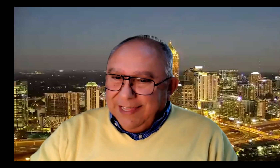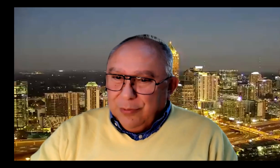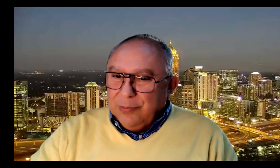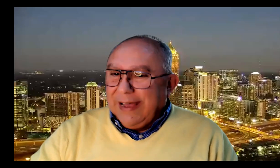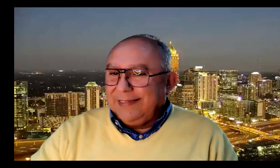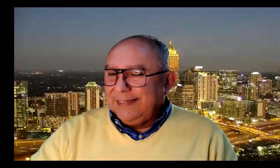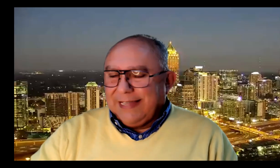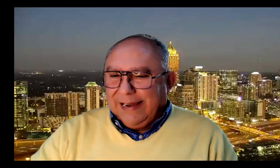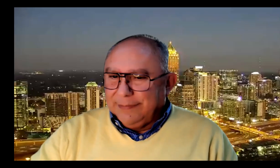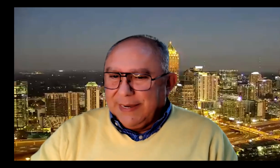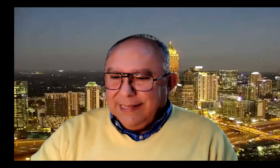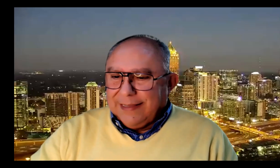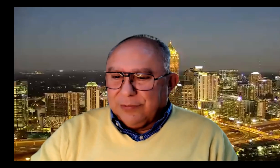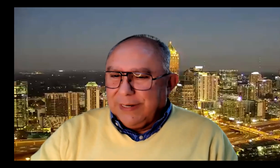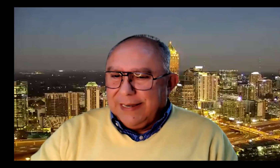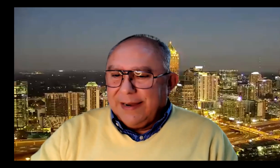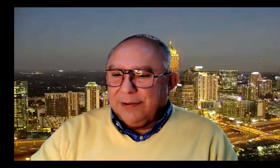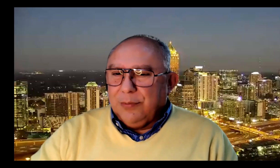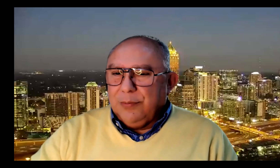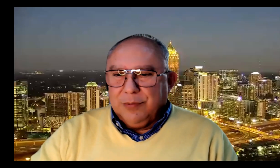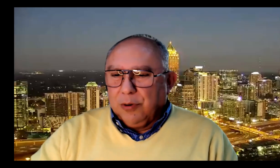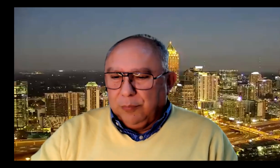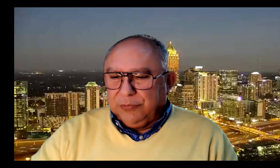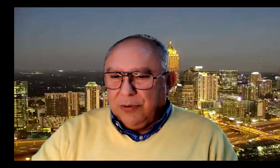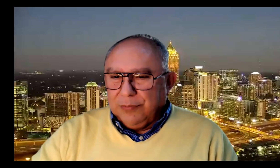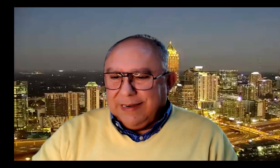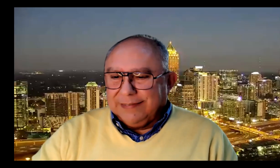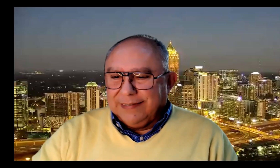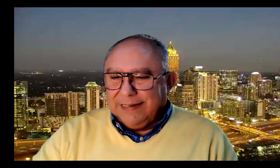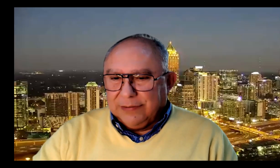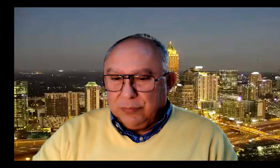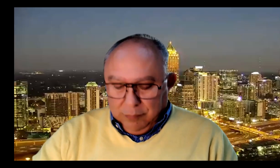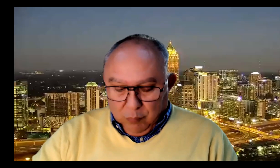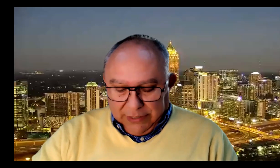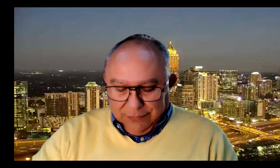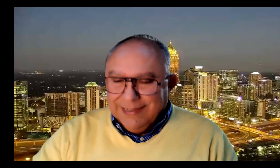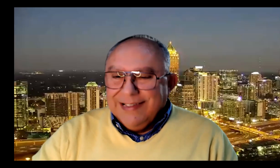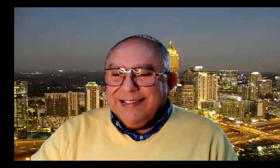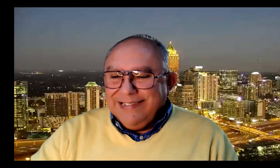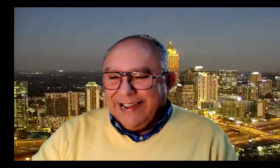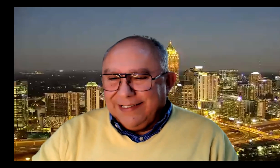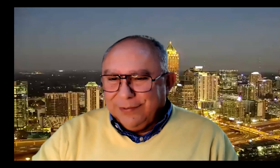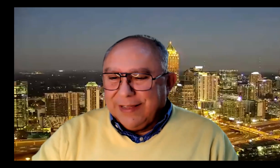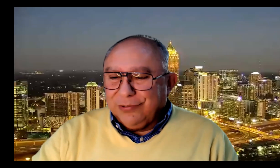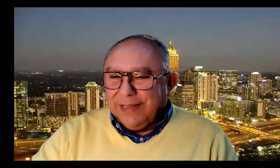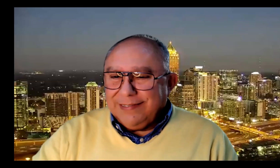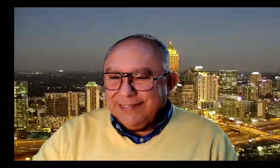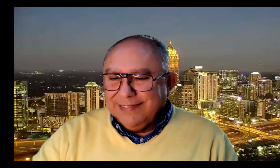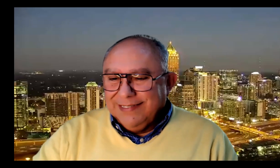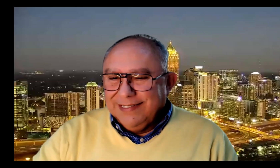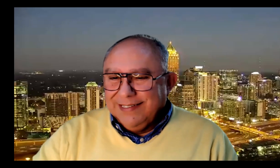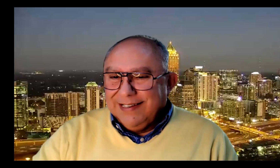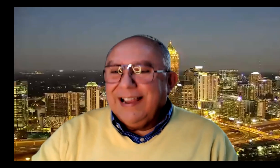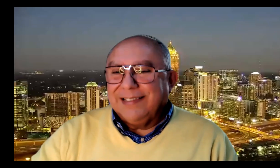estaba metido hasta las manitas con el narco, corrupción, asesinato. Bueno, ya hace unas